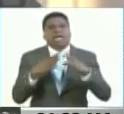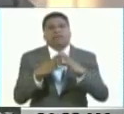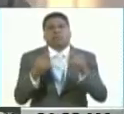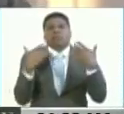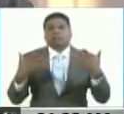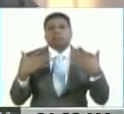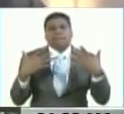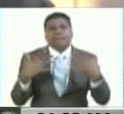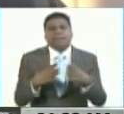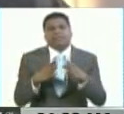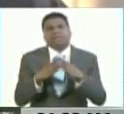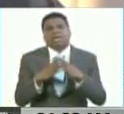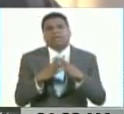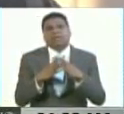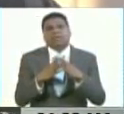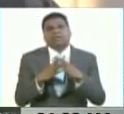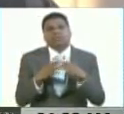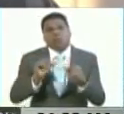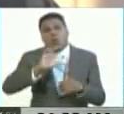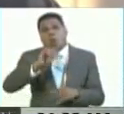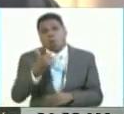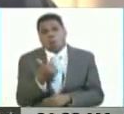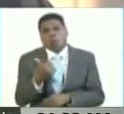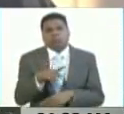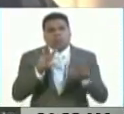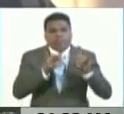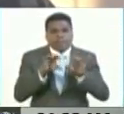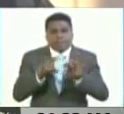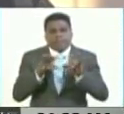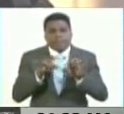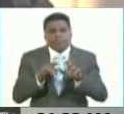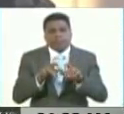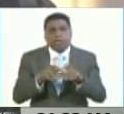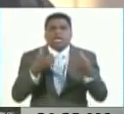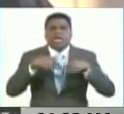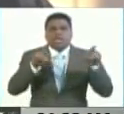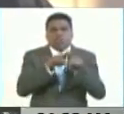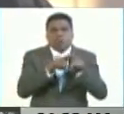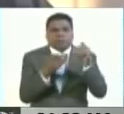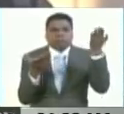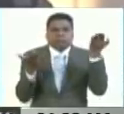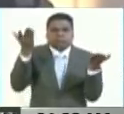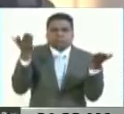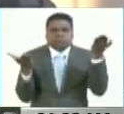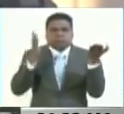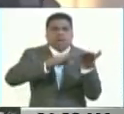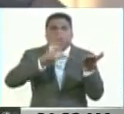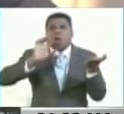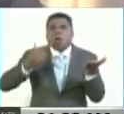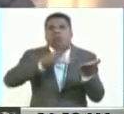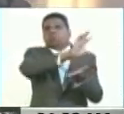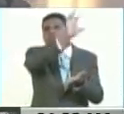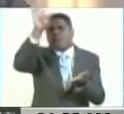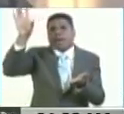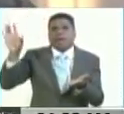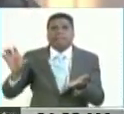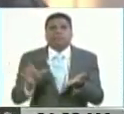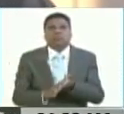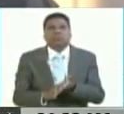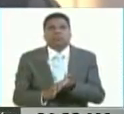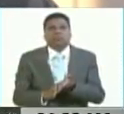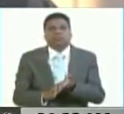en este caso de Credit Card, son otros centros de cómputo que son unos espejos, lo que llaman mirror, que están ubicados en otras partes del mundo o en otra parte del